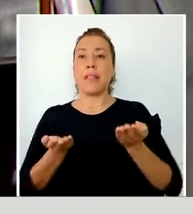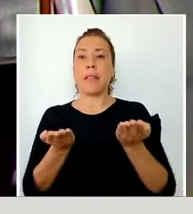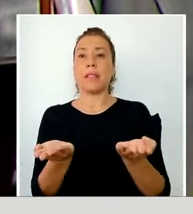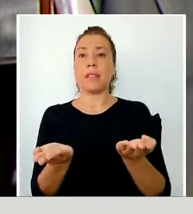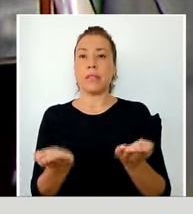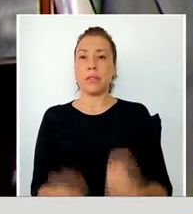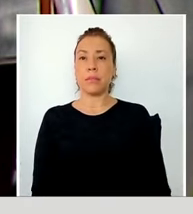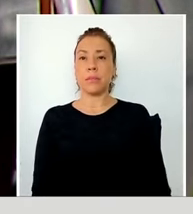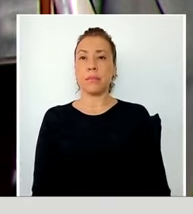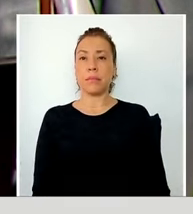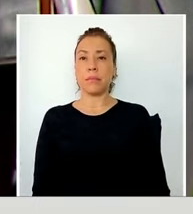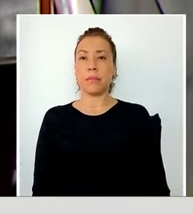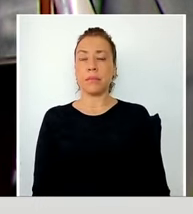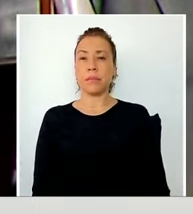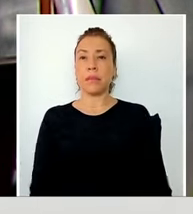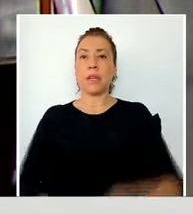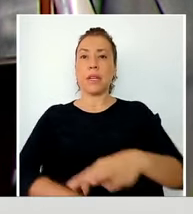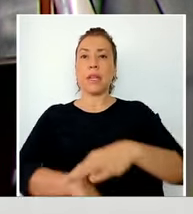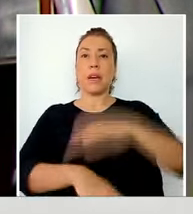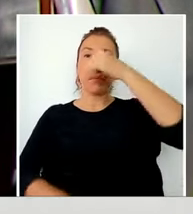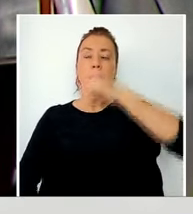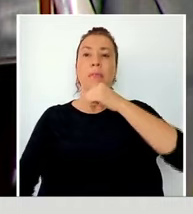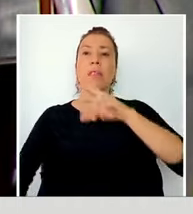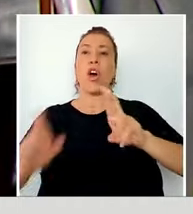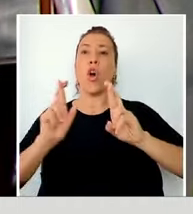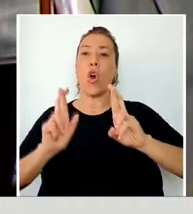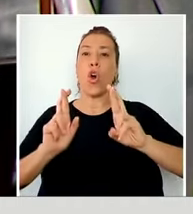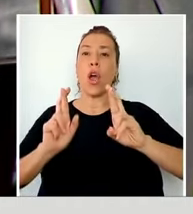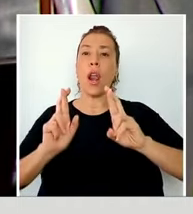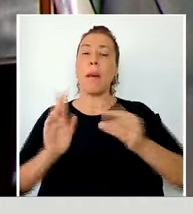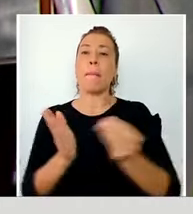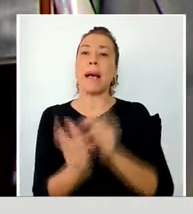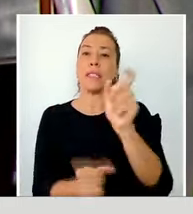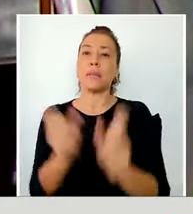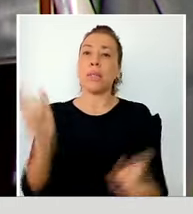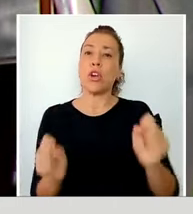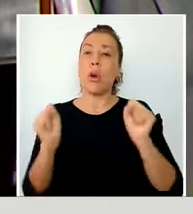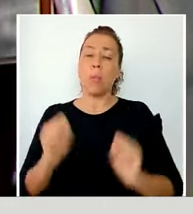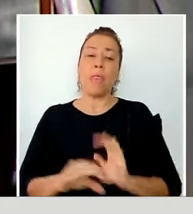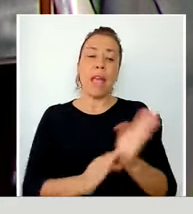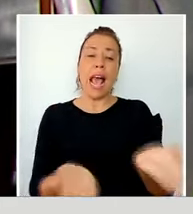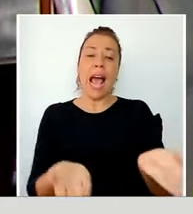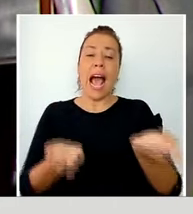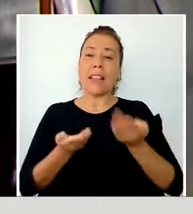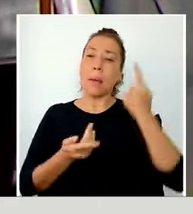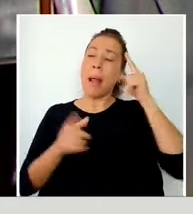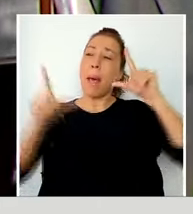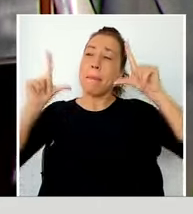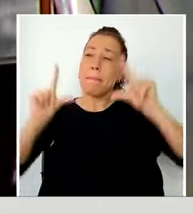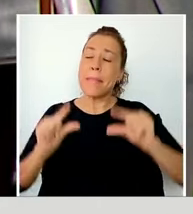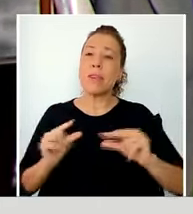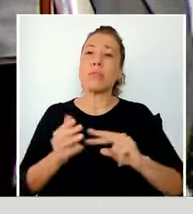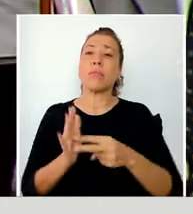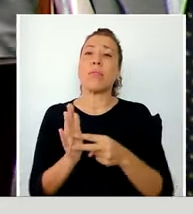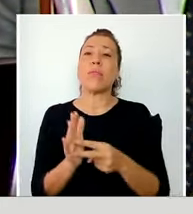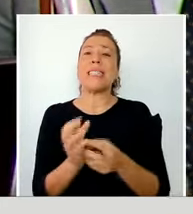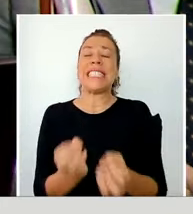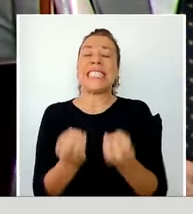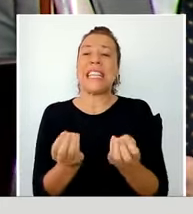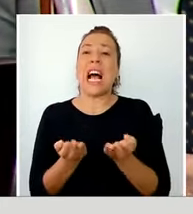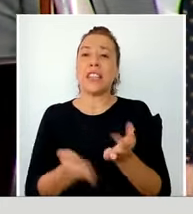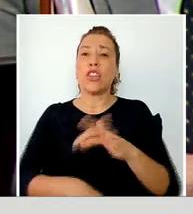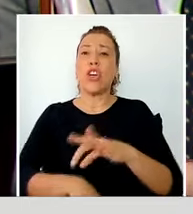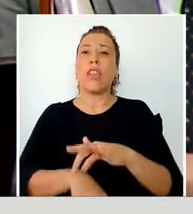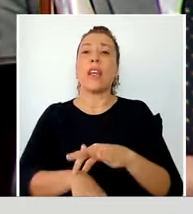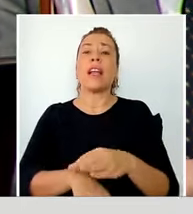las clínicas privadas que ojalá más gente pueda atenderse ahí para descomprimir la atención Estatal porque Más allá de